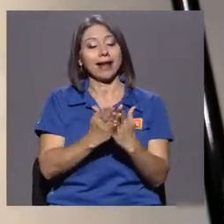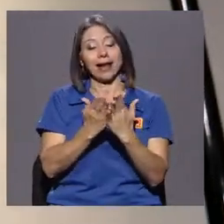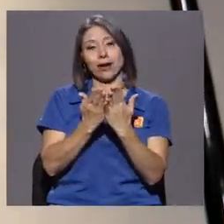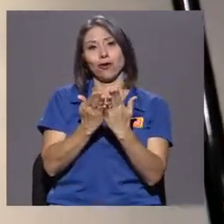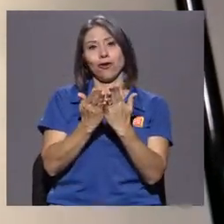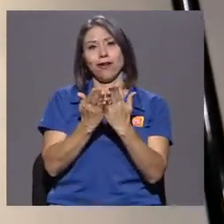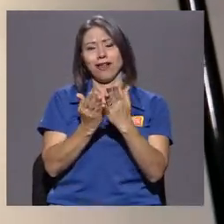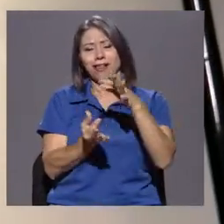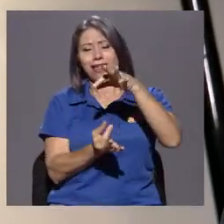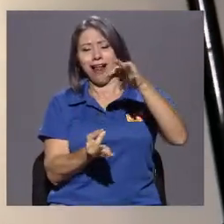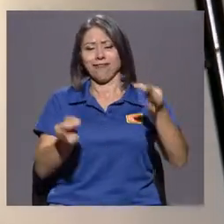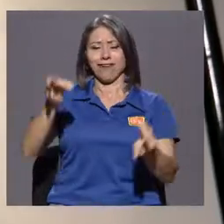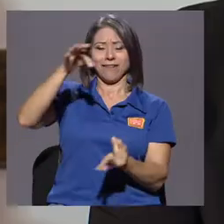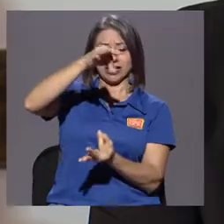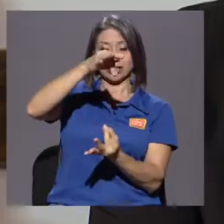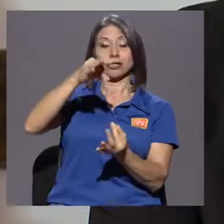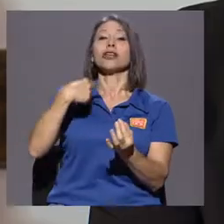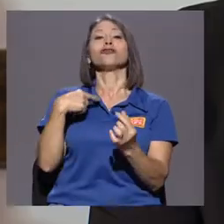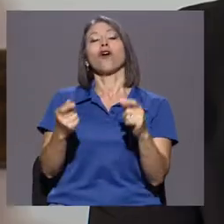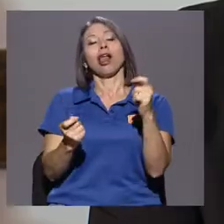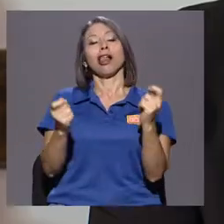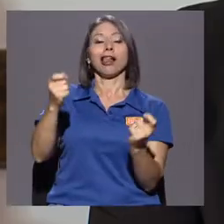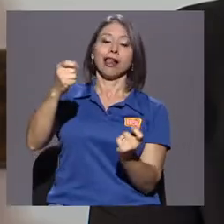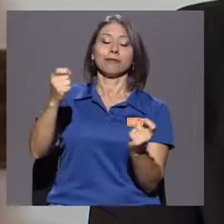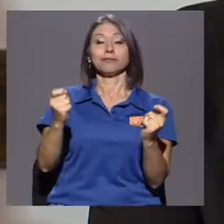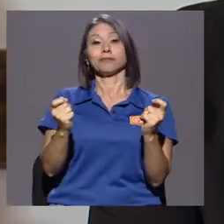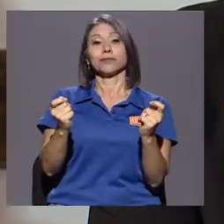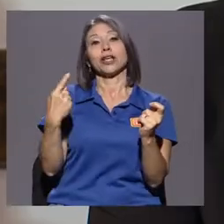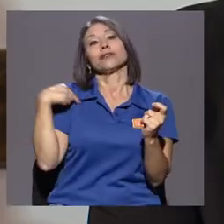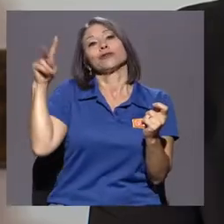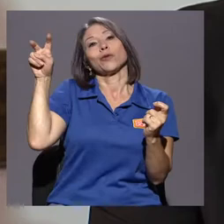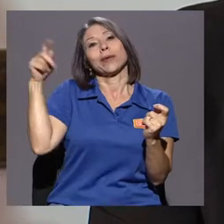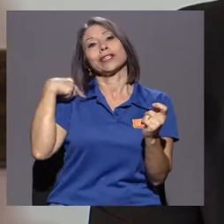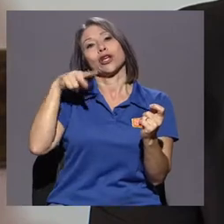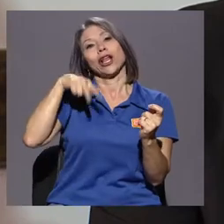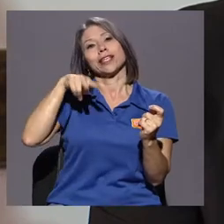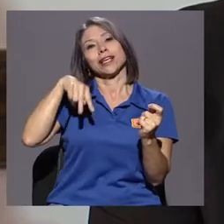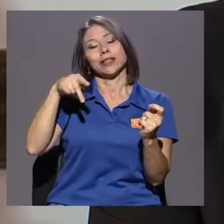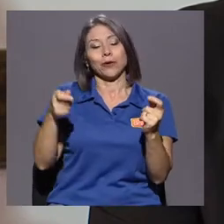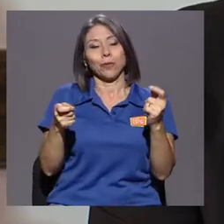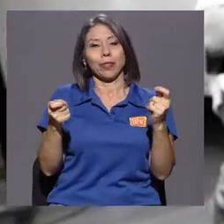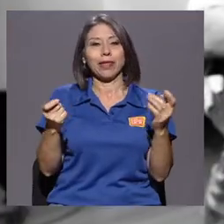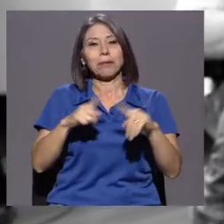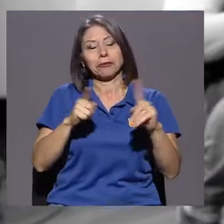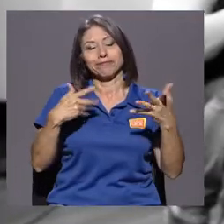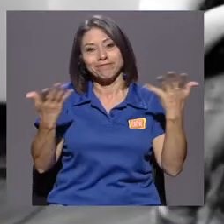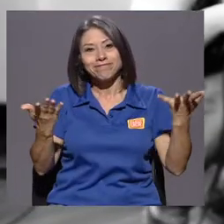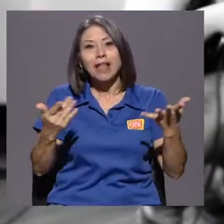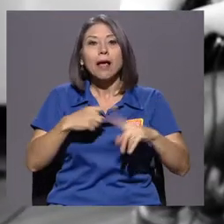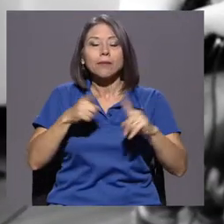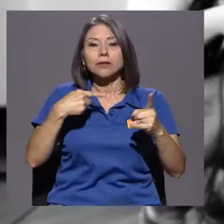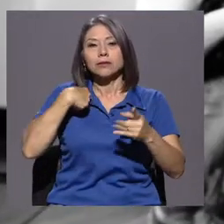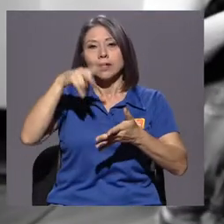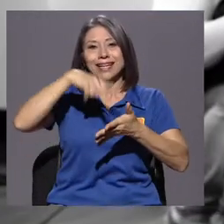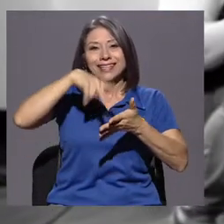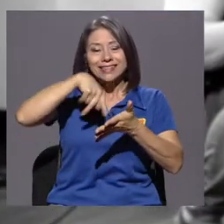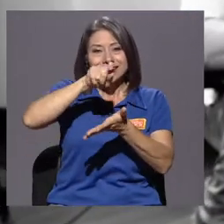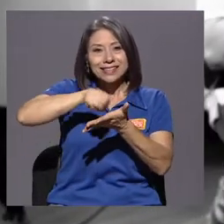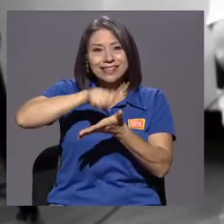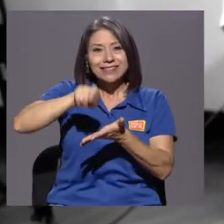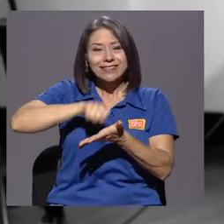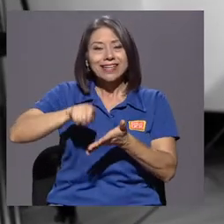y según yo estaba leyendo verdad con el libro al revés te imaginarás pero si la lectura la aprendí a leer y escribir